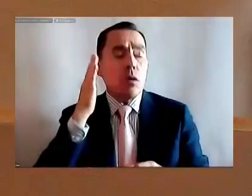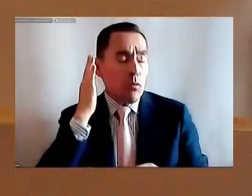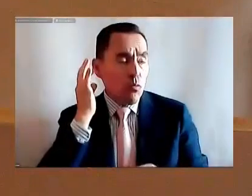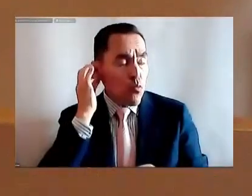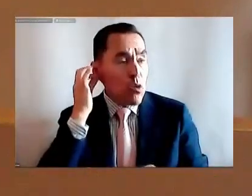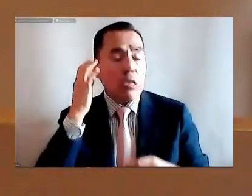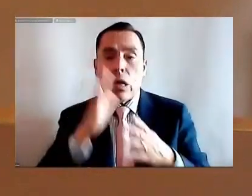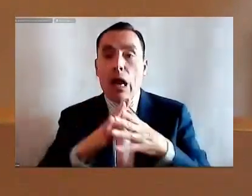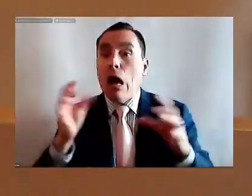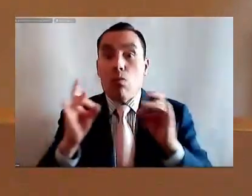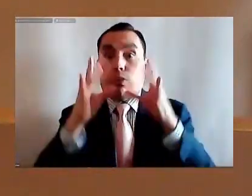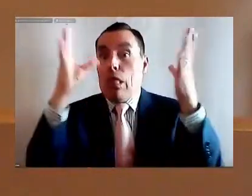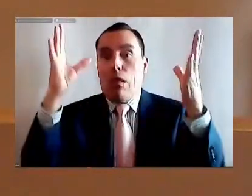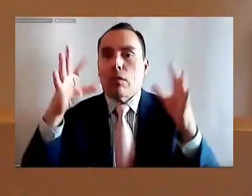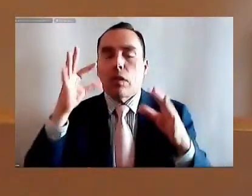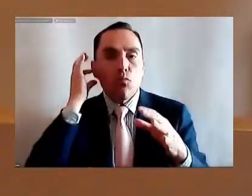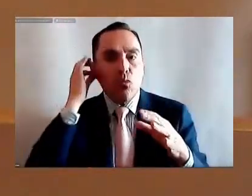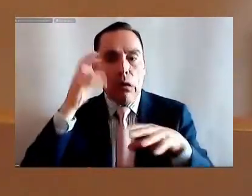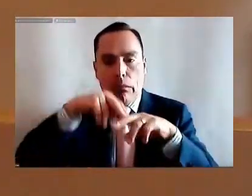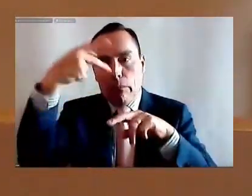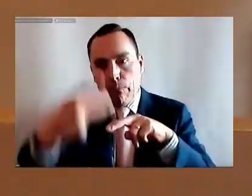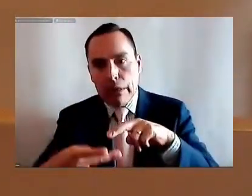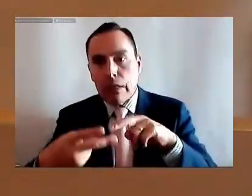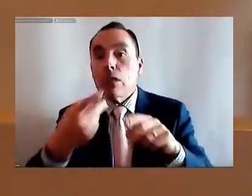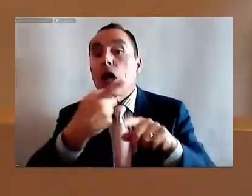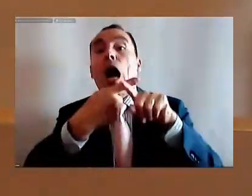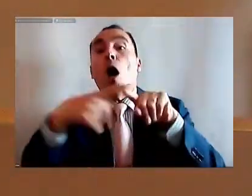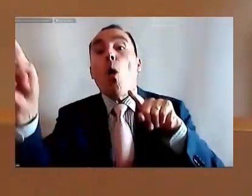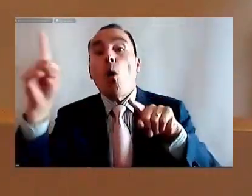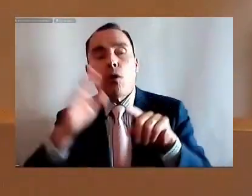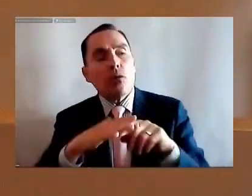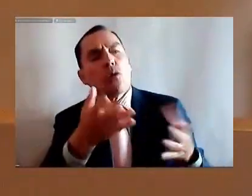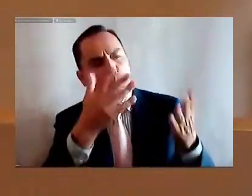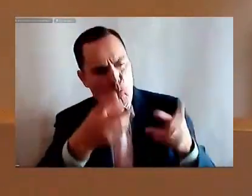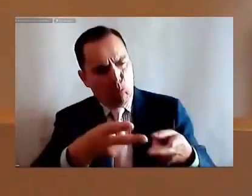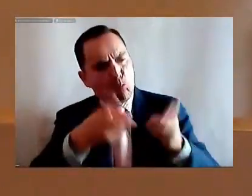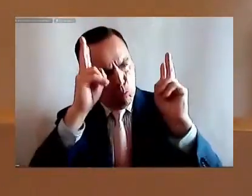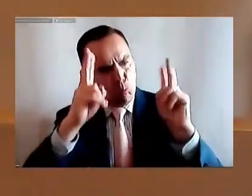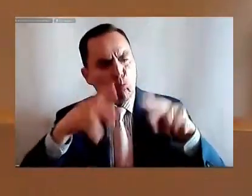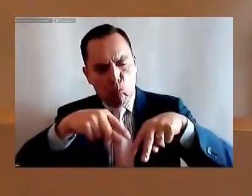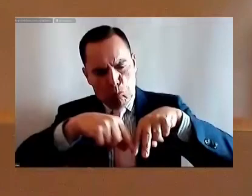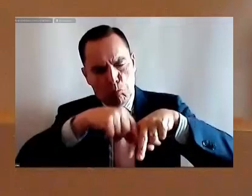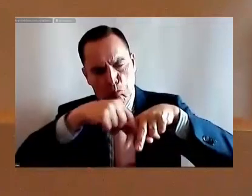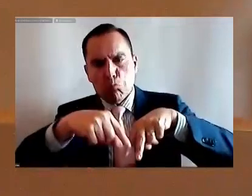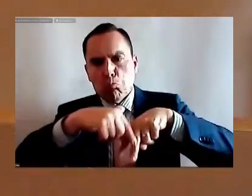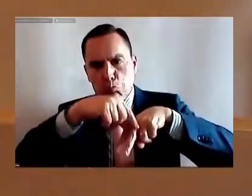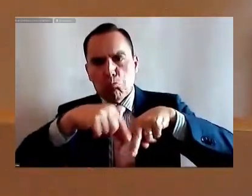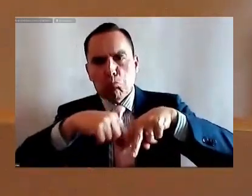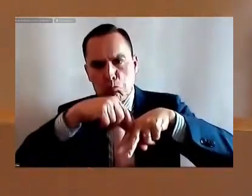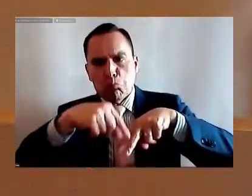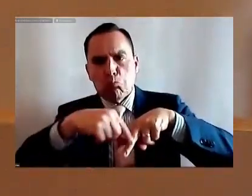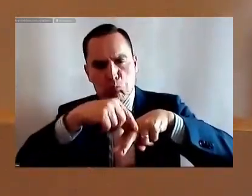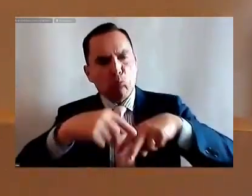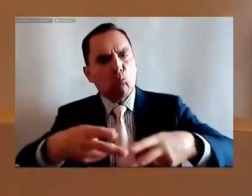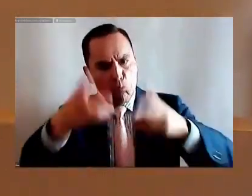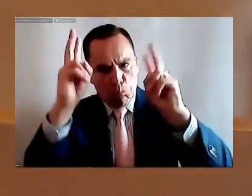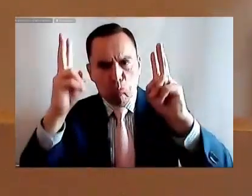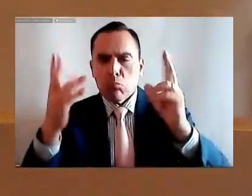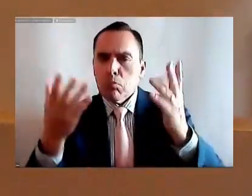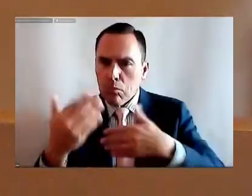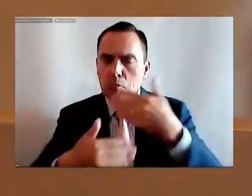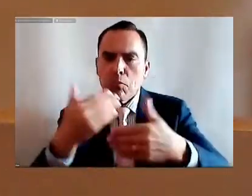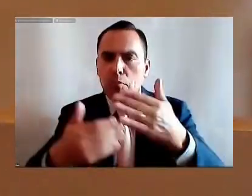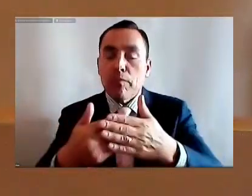Unidos, en Europa, que la mujer fuera con pantalones a trabajar. Pero hay una sentencia que, bueno, termina bien, pero hay una sentencia por una